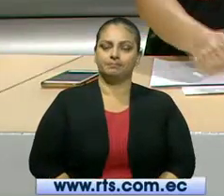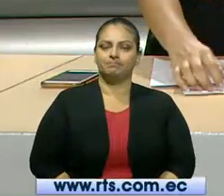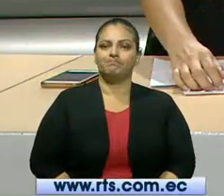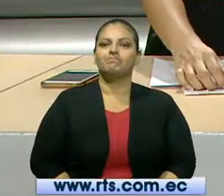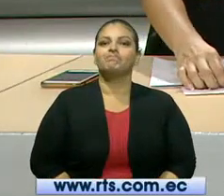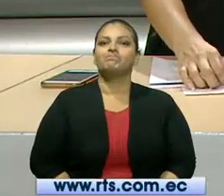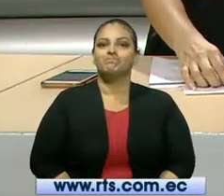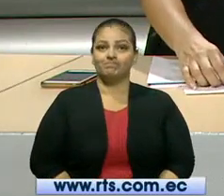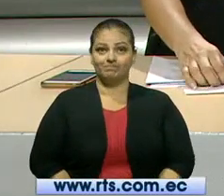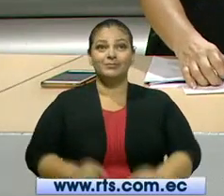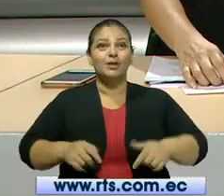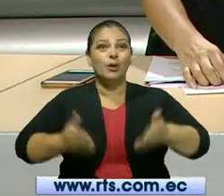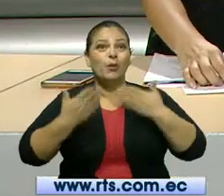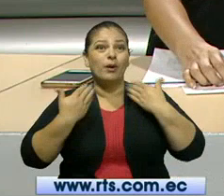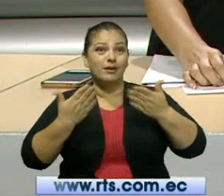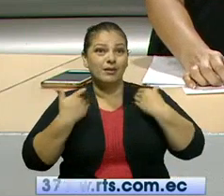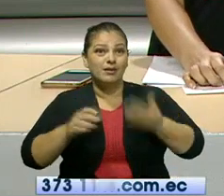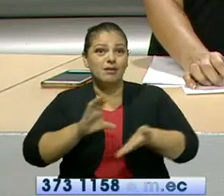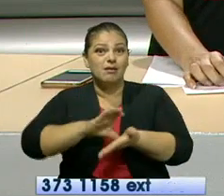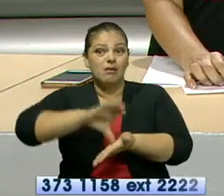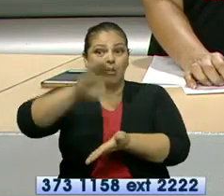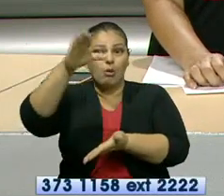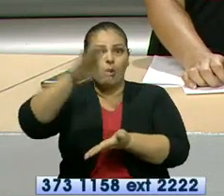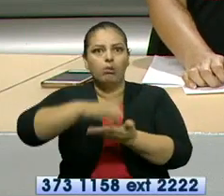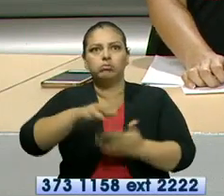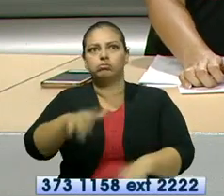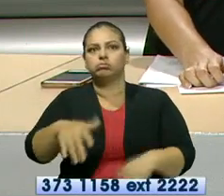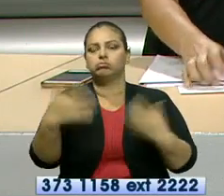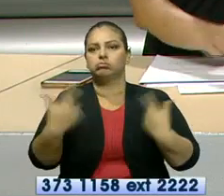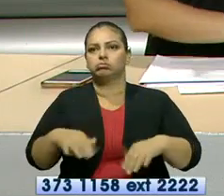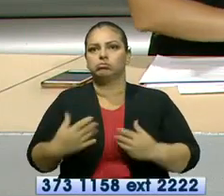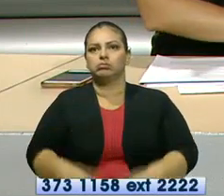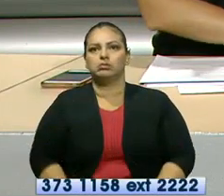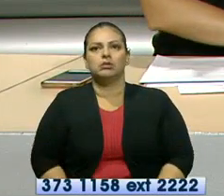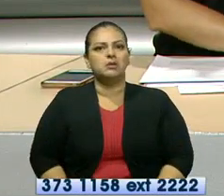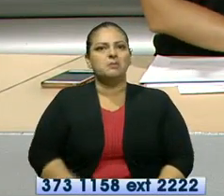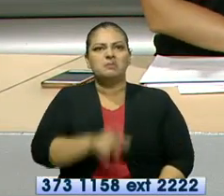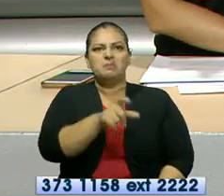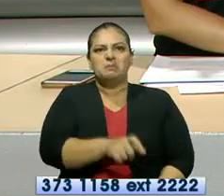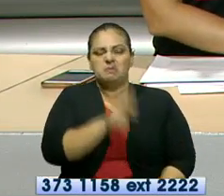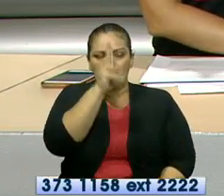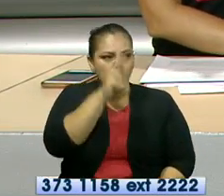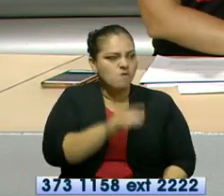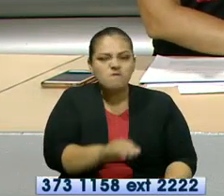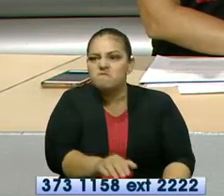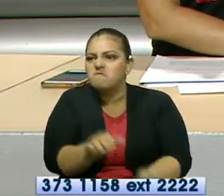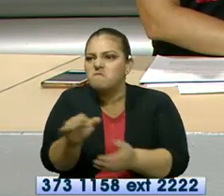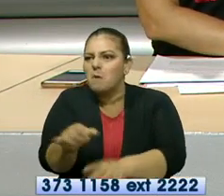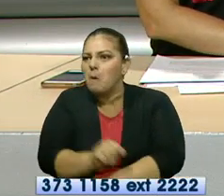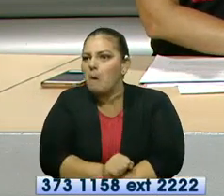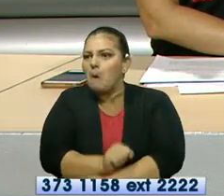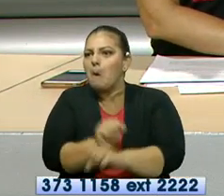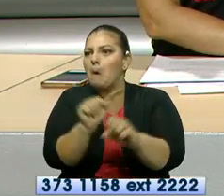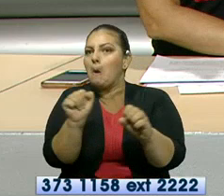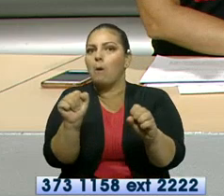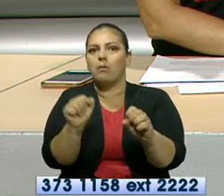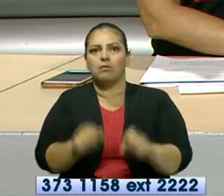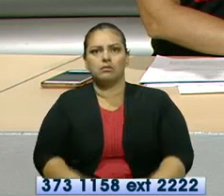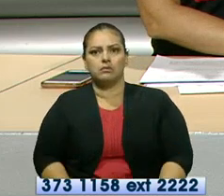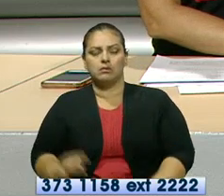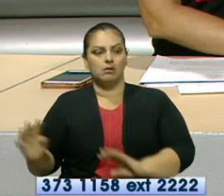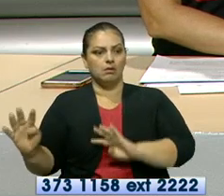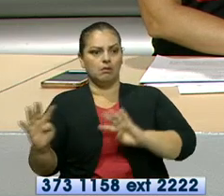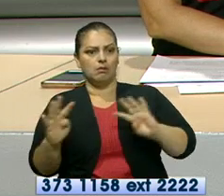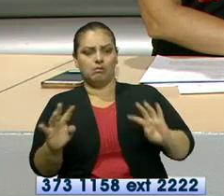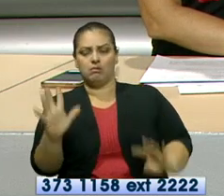nerviosismo en un colegio del puerto principal por la supuesta presencia de un artefacto explosivo. La policía desplegó a sus unidades élites y